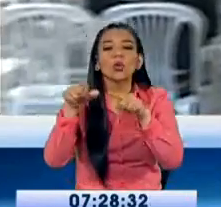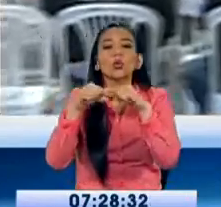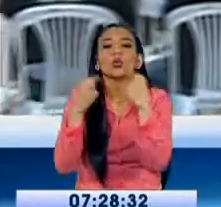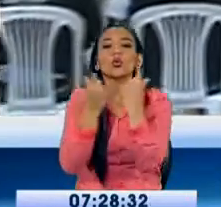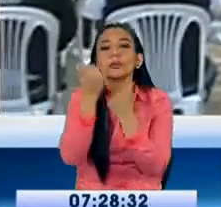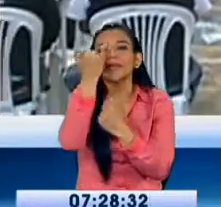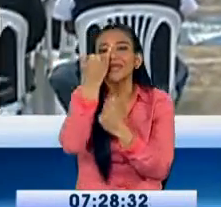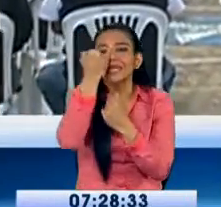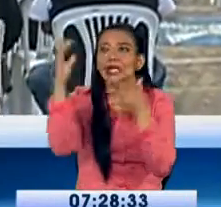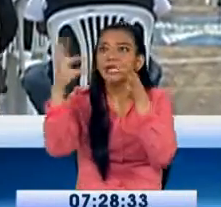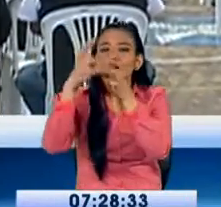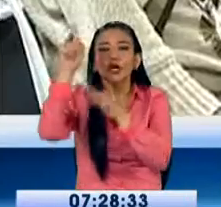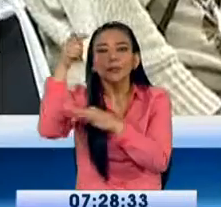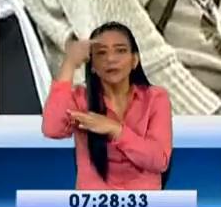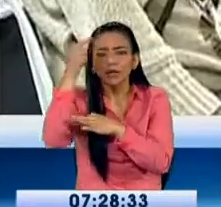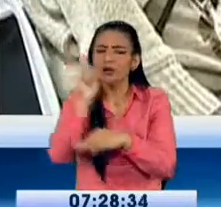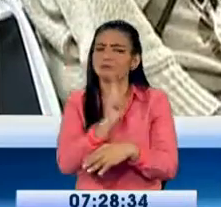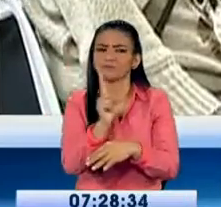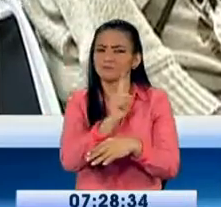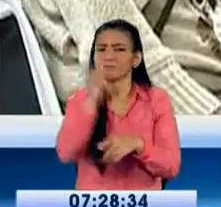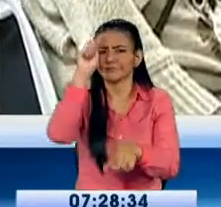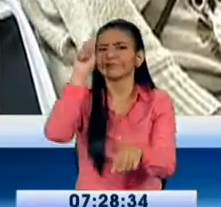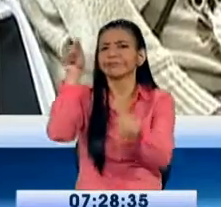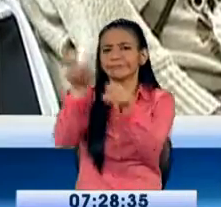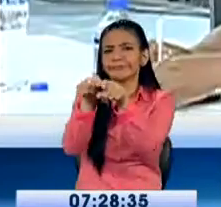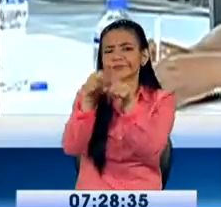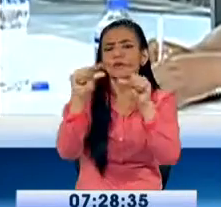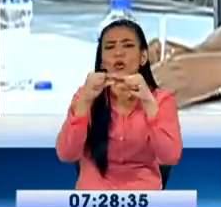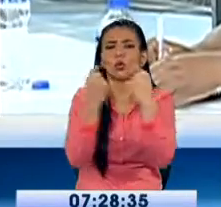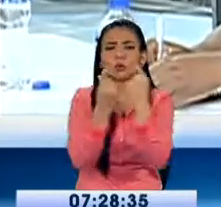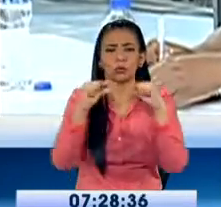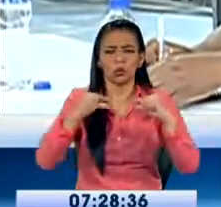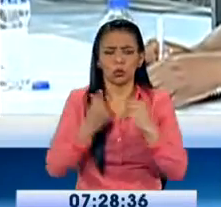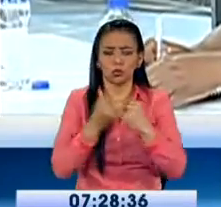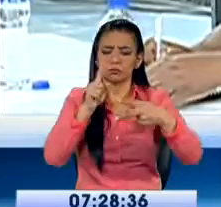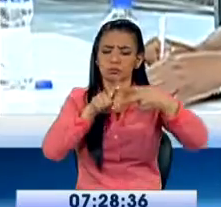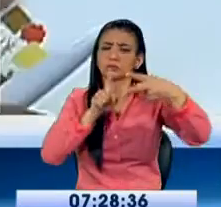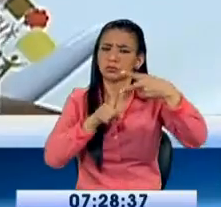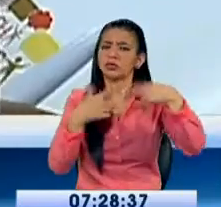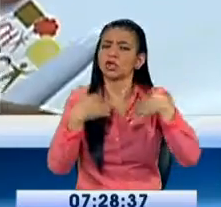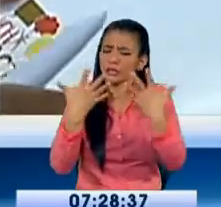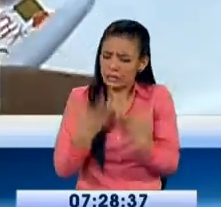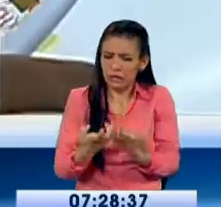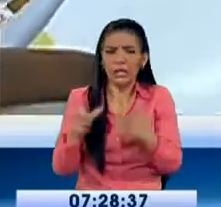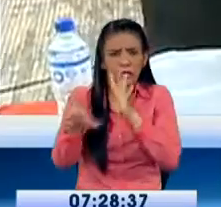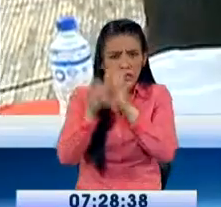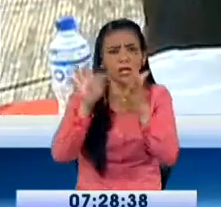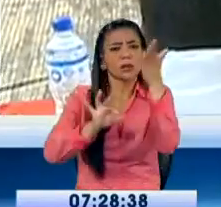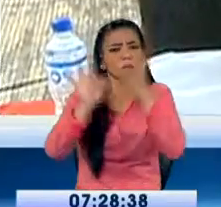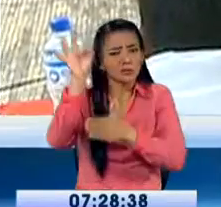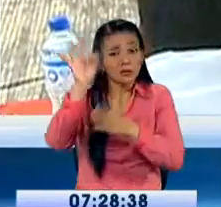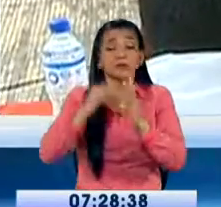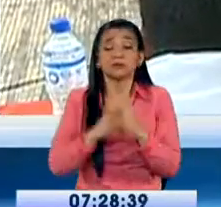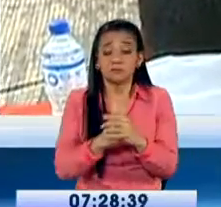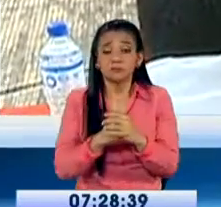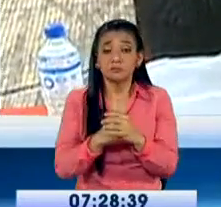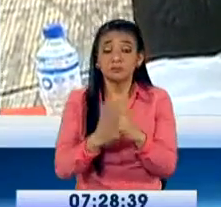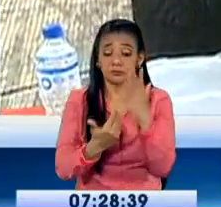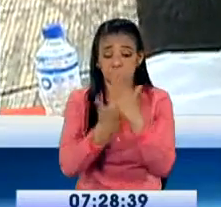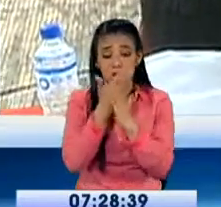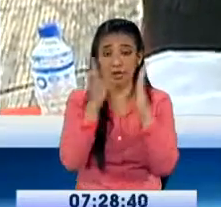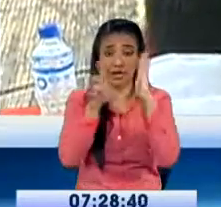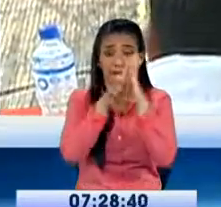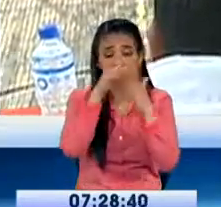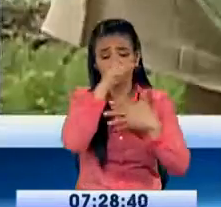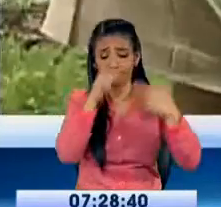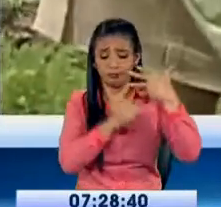indígenas afines del régimen, agrupados en la FEI y el AFEROCIN. Ellos dicen estar abiertos a la aprobación de la ley, que el nuevo cuerpo legal podría encaminar